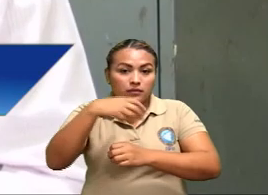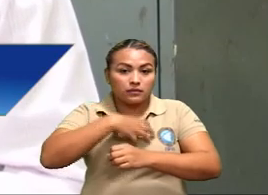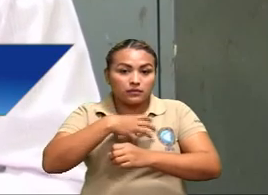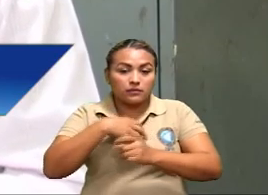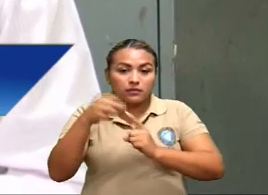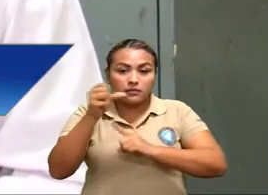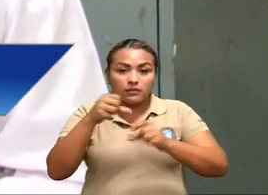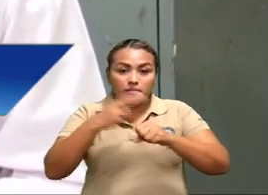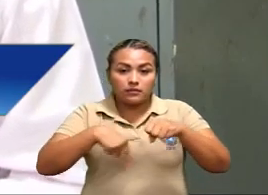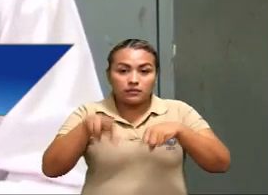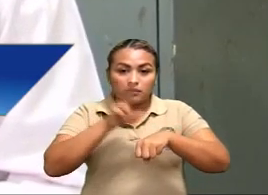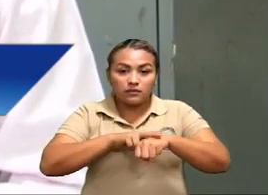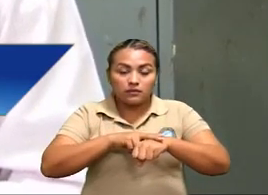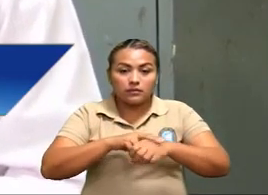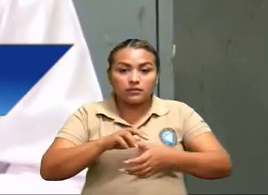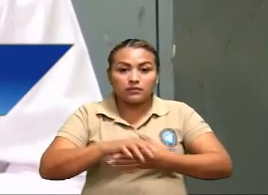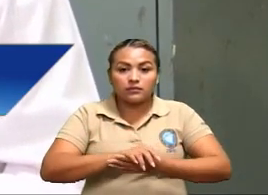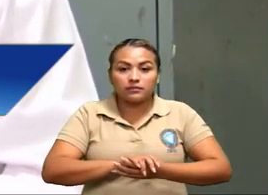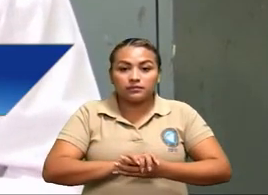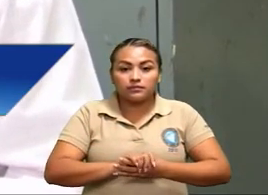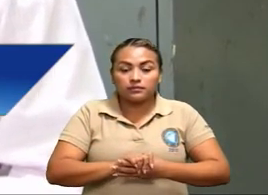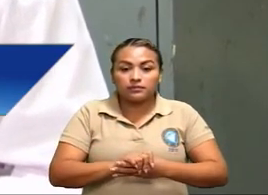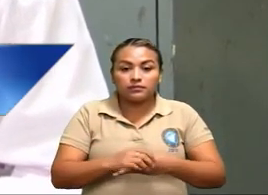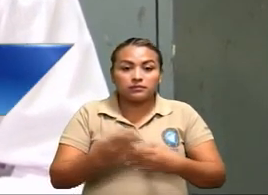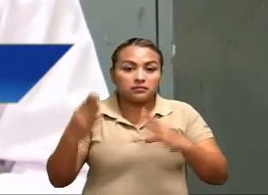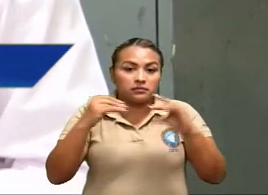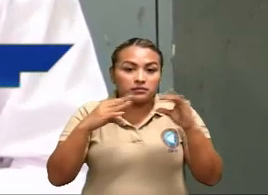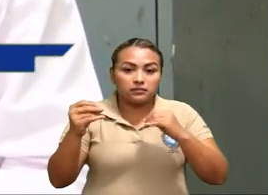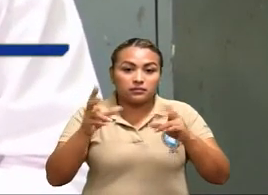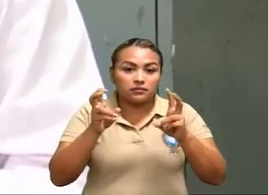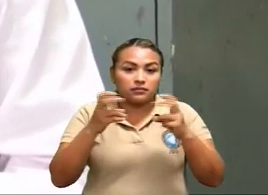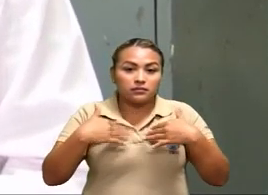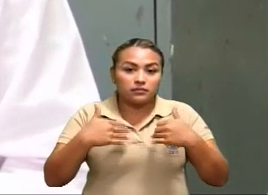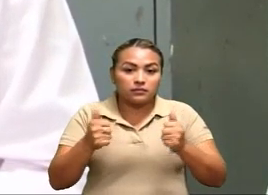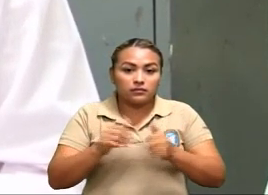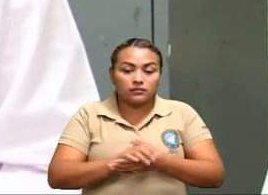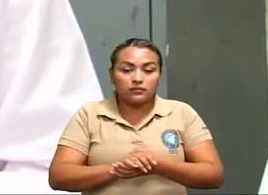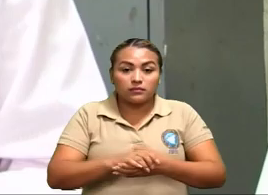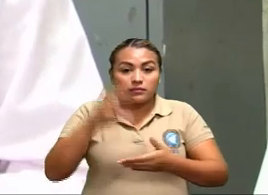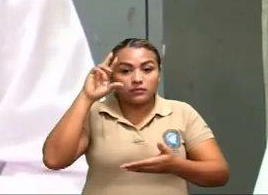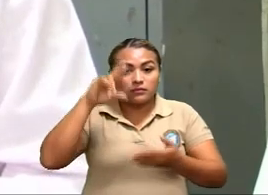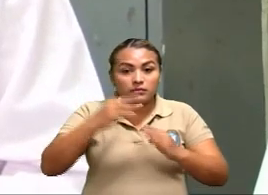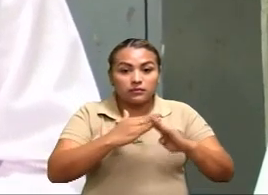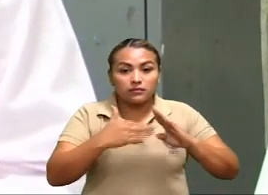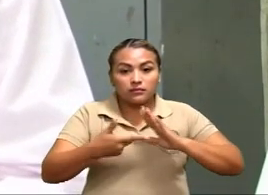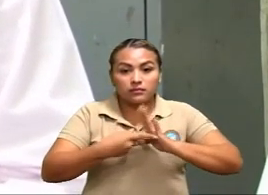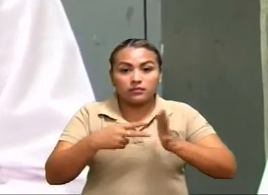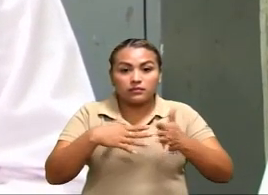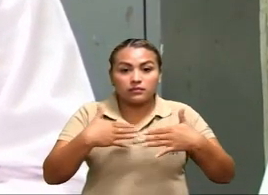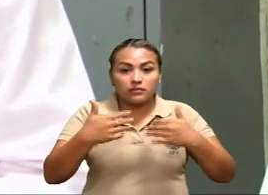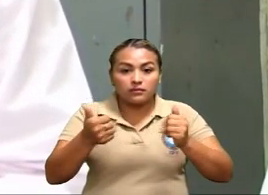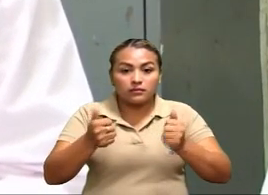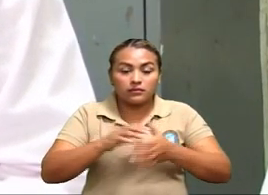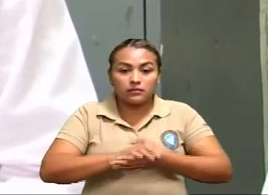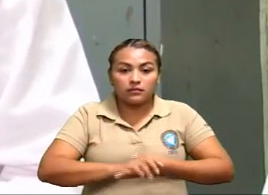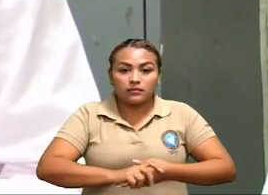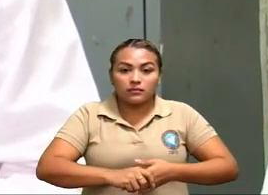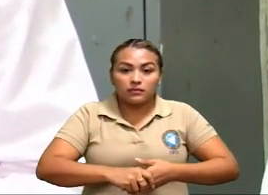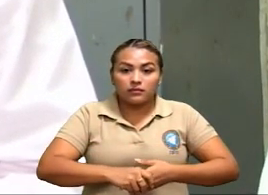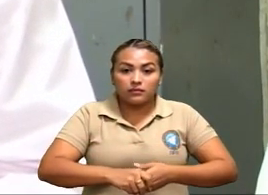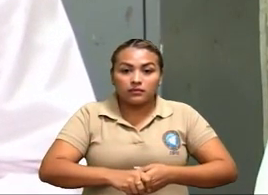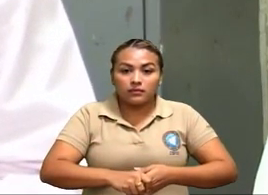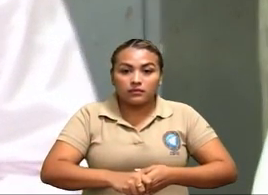canal parlamentario, el canal de la Asamblea Nacional, para conversar sobre temas de salud. Recuerde que prevenir también es salud.